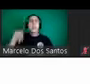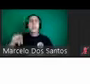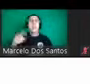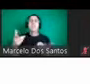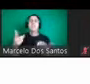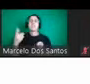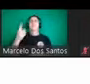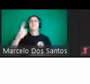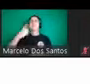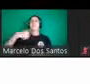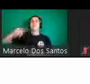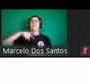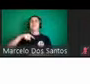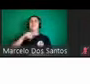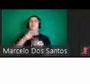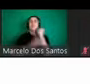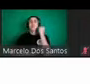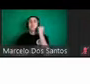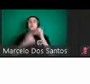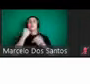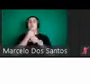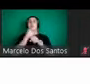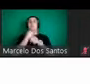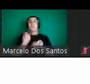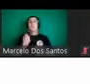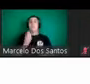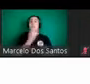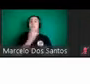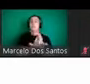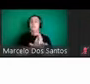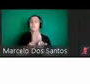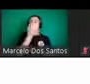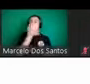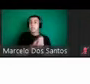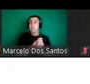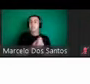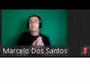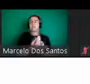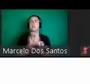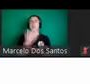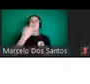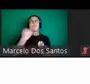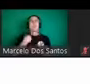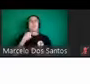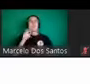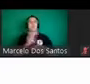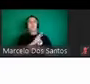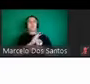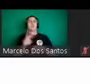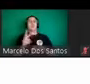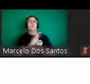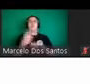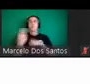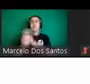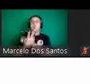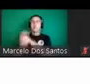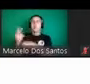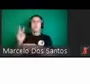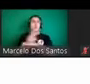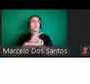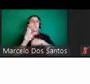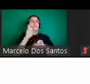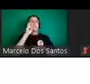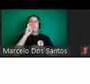de los funcionarios y servidores públicos, adoptando medidas de carácter urgente, así también referente a la organización y